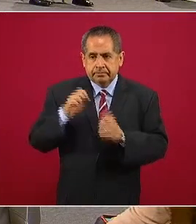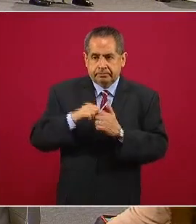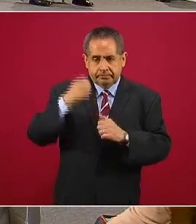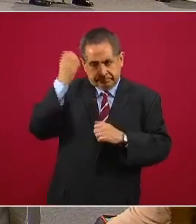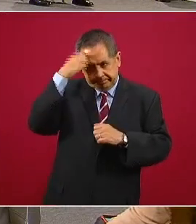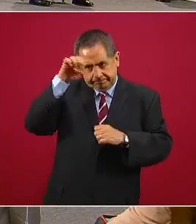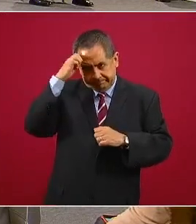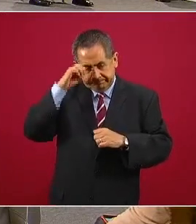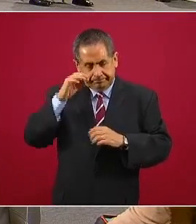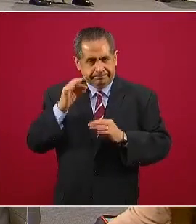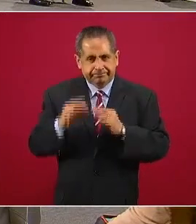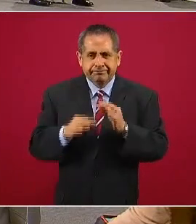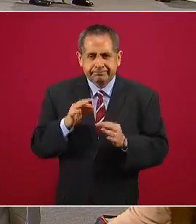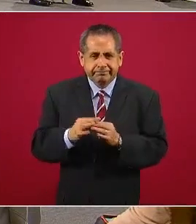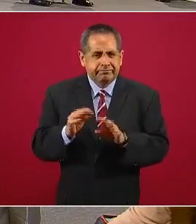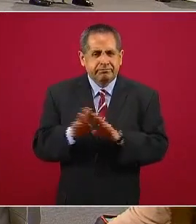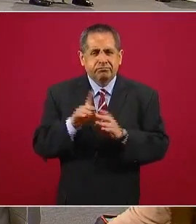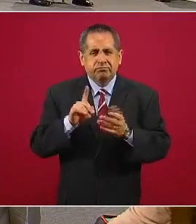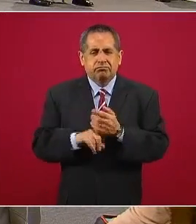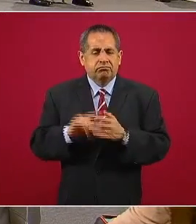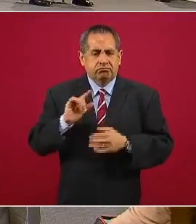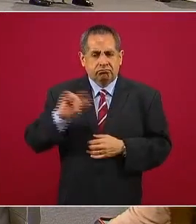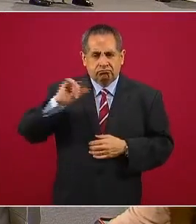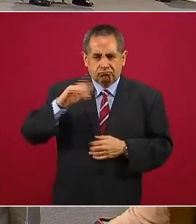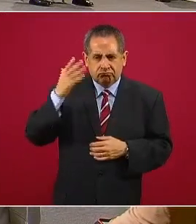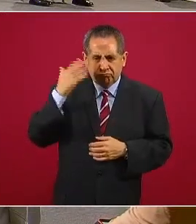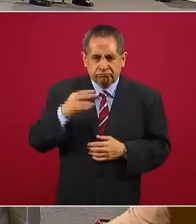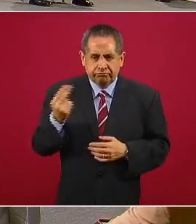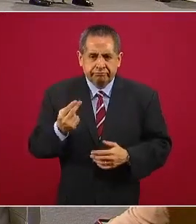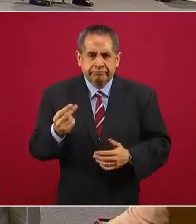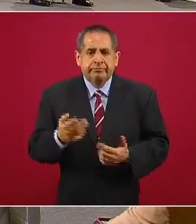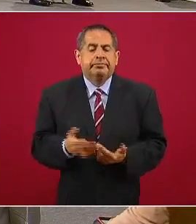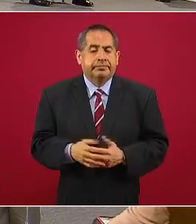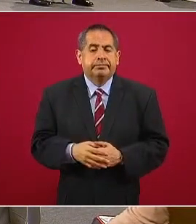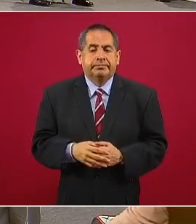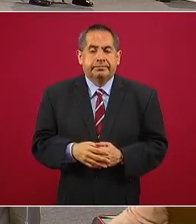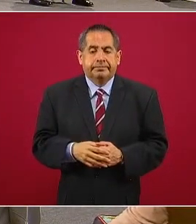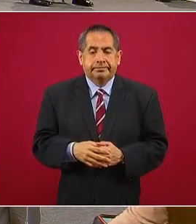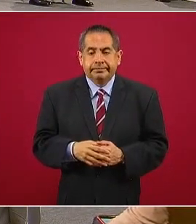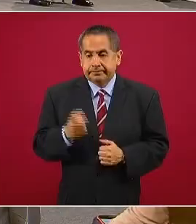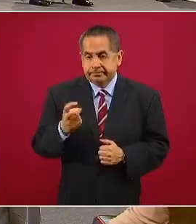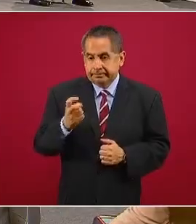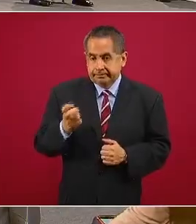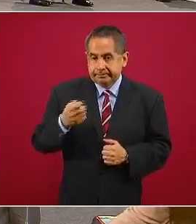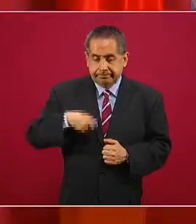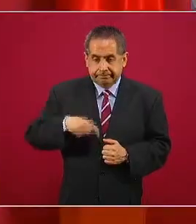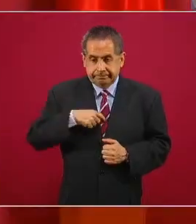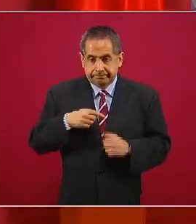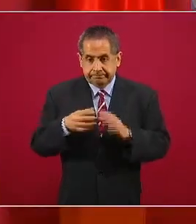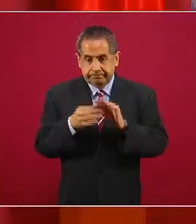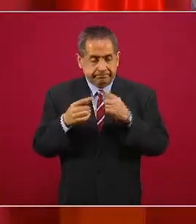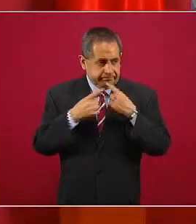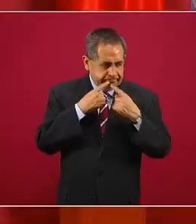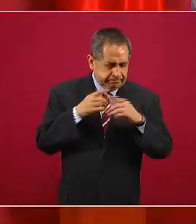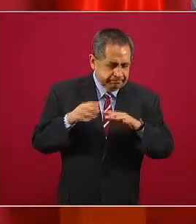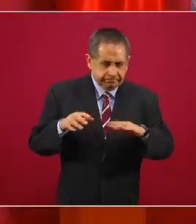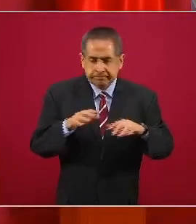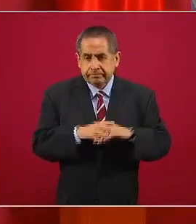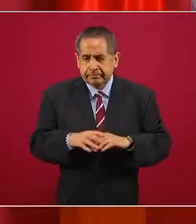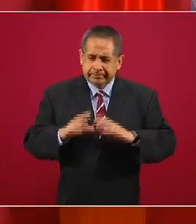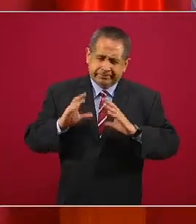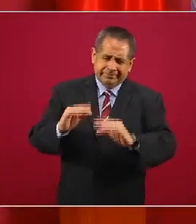experiencia y de especialidad. Bueno, hemos formado